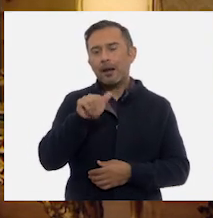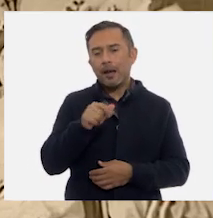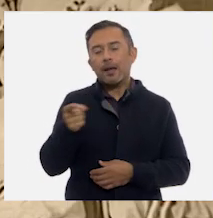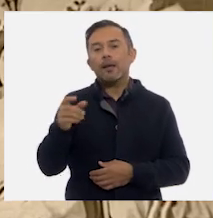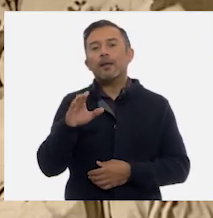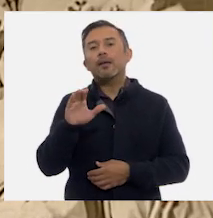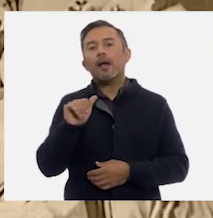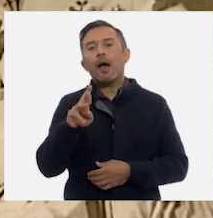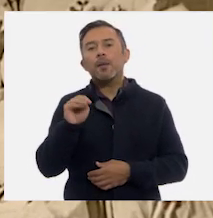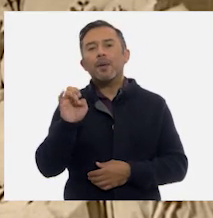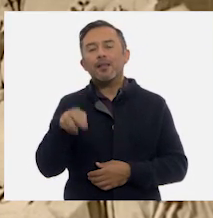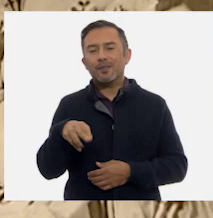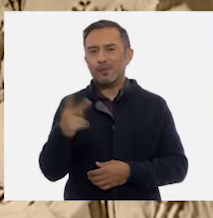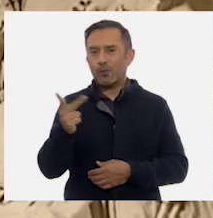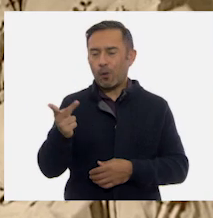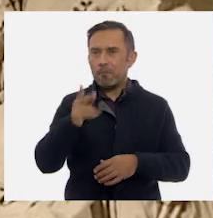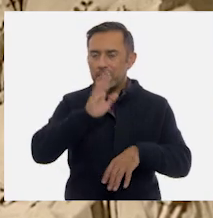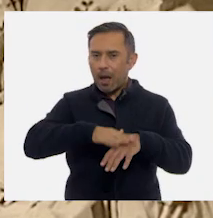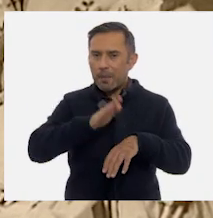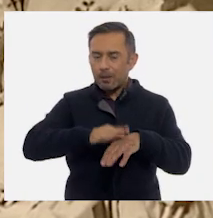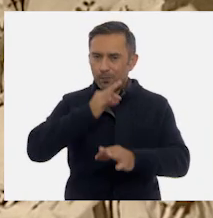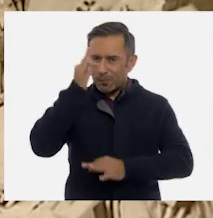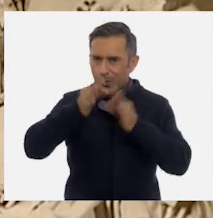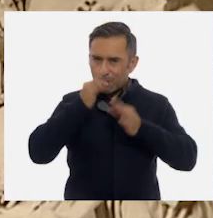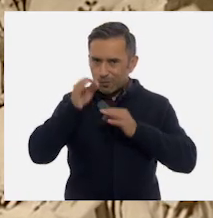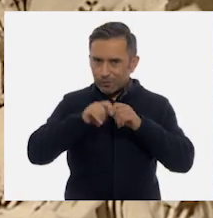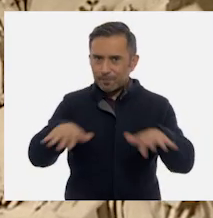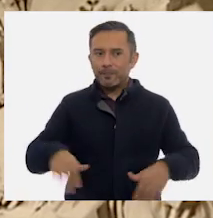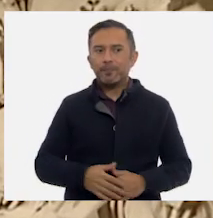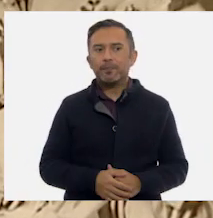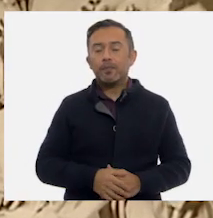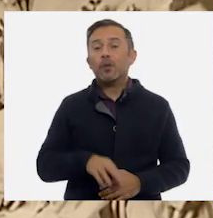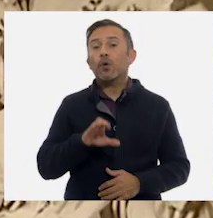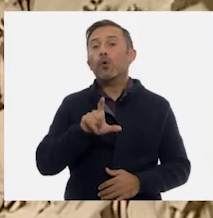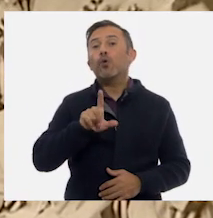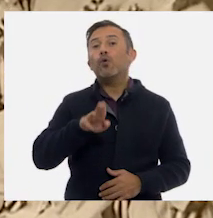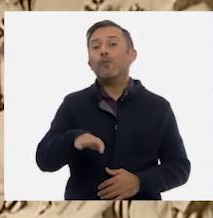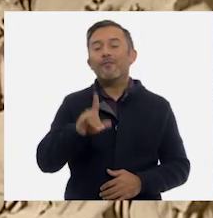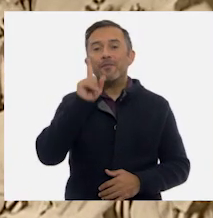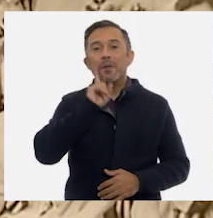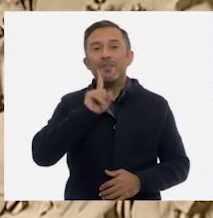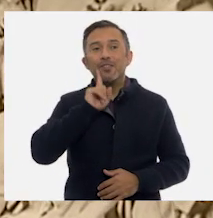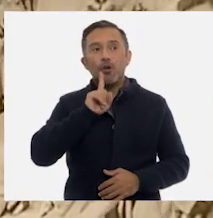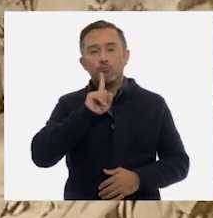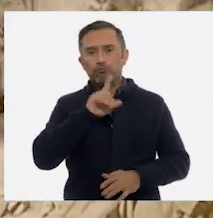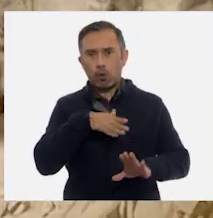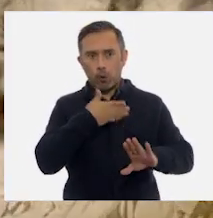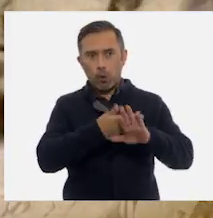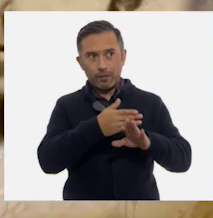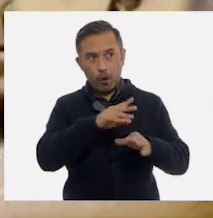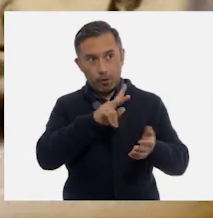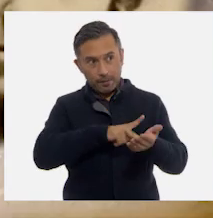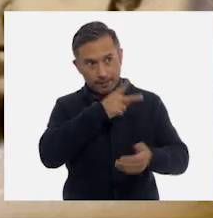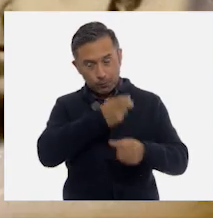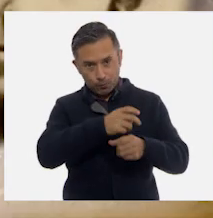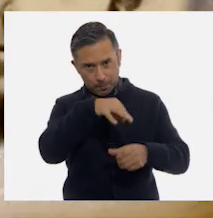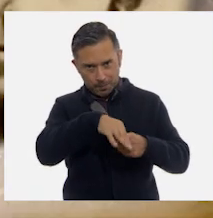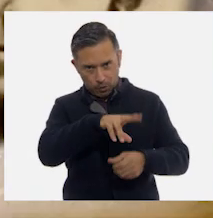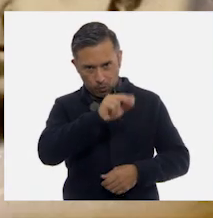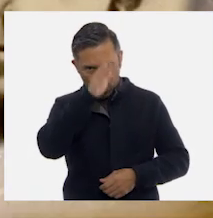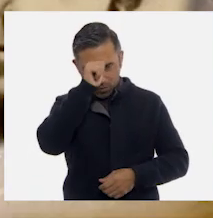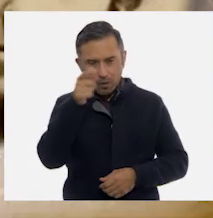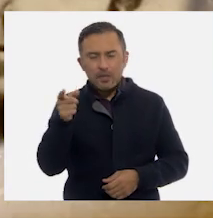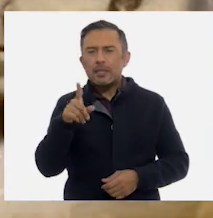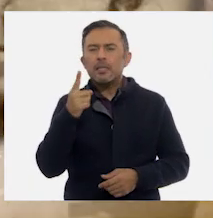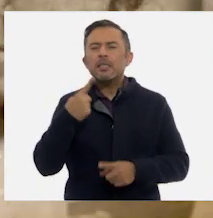Alatriste. Dentro de las principales promotoras de los clubes femeninos antirreeleccionistas se encontró Sara Pérez Romero.